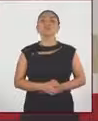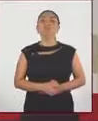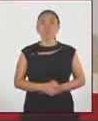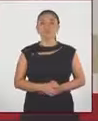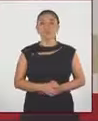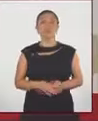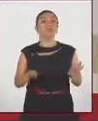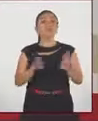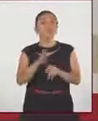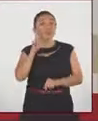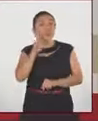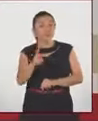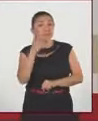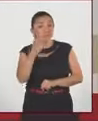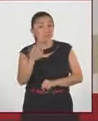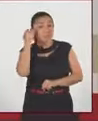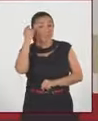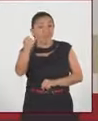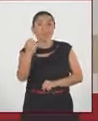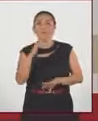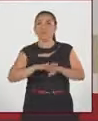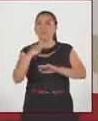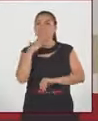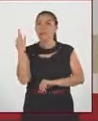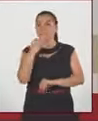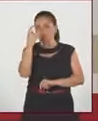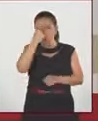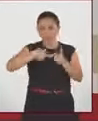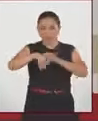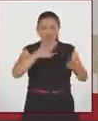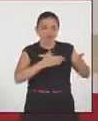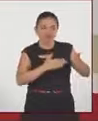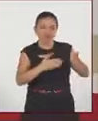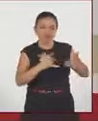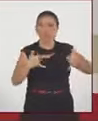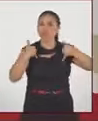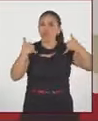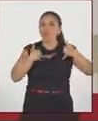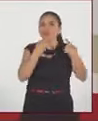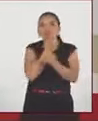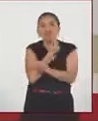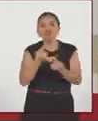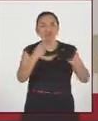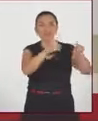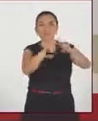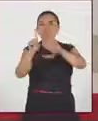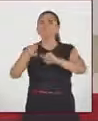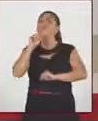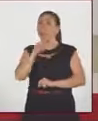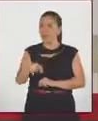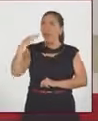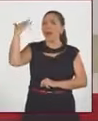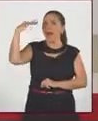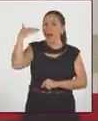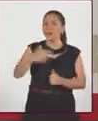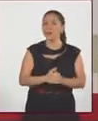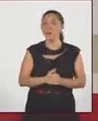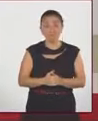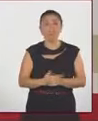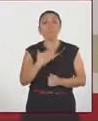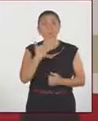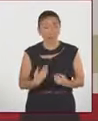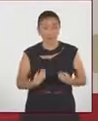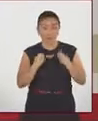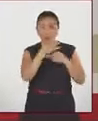¿Qué les parece esta opción deliciosa y nutritiva para niñas, niños, adolescentes y adultos también? Lograr un bienestar